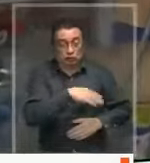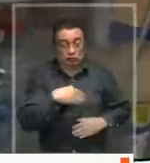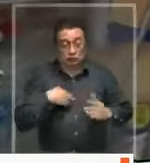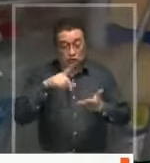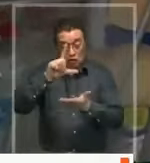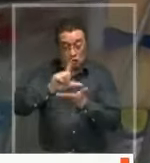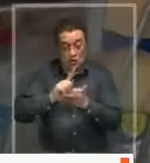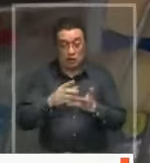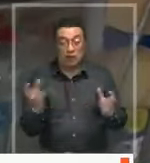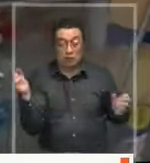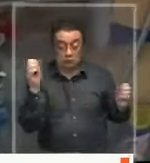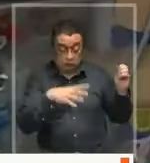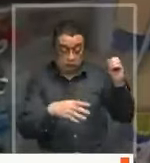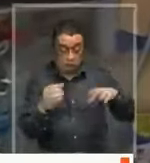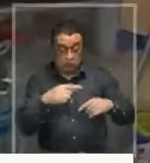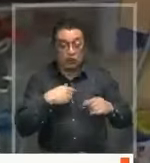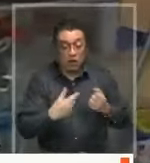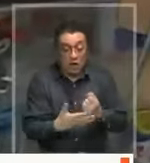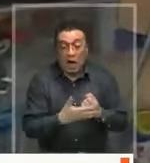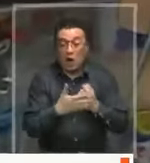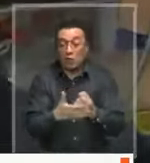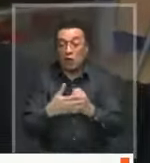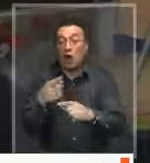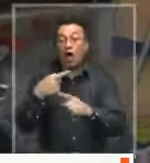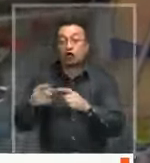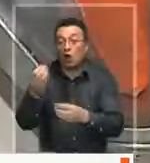de acopio, nosotros ayudamos a los demás comedores.